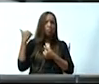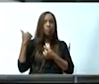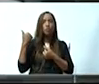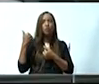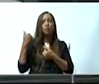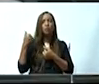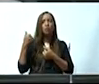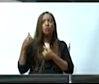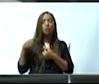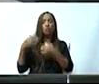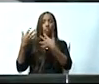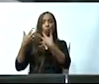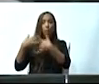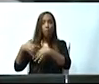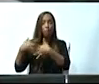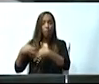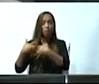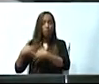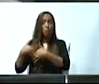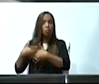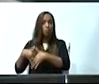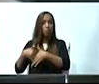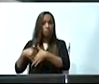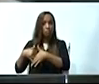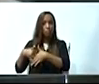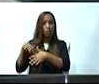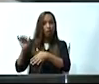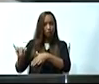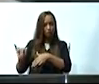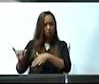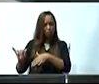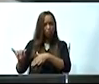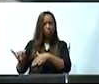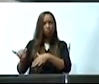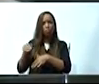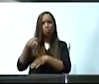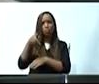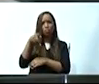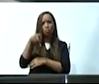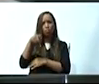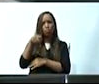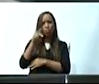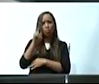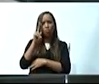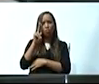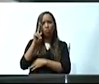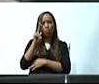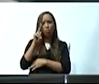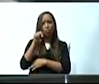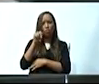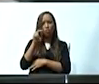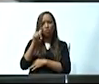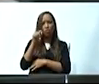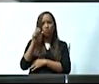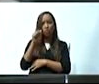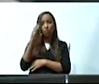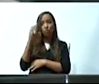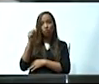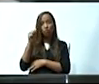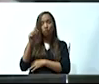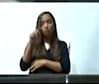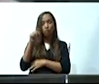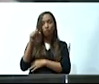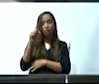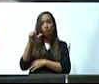alerta para que el Estado como tal, el gobierno, no se deshiciera de un activo tan importante para el sector